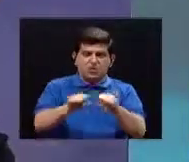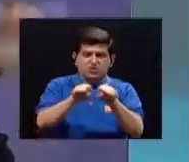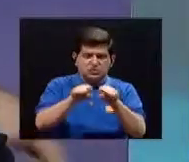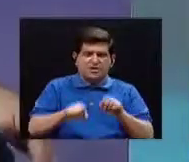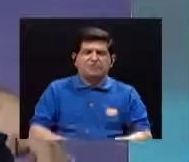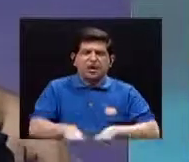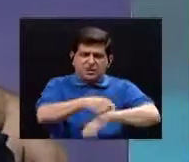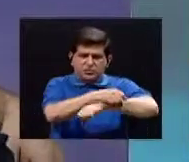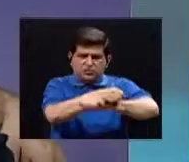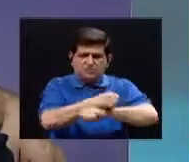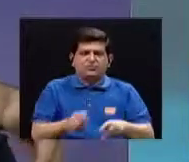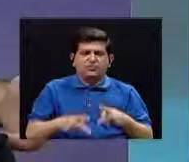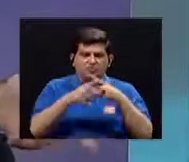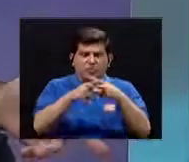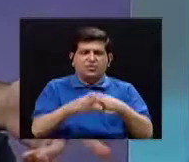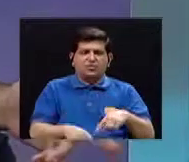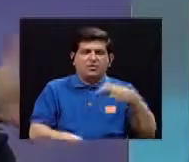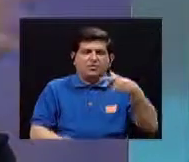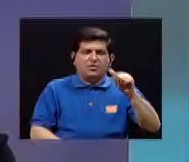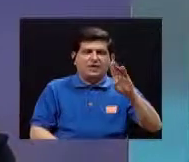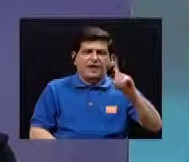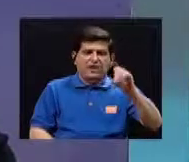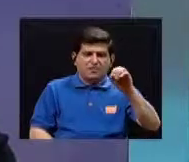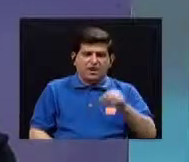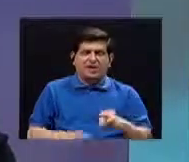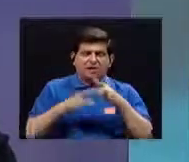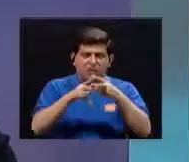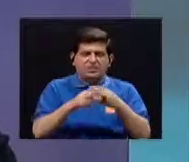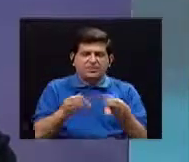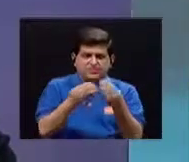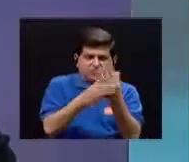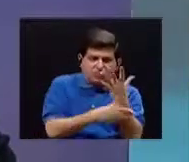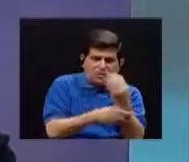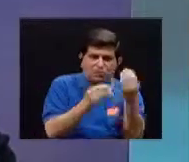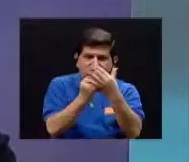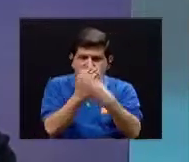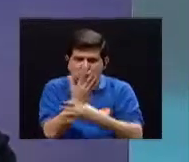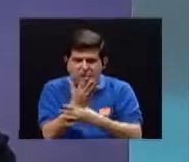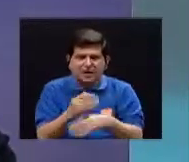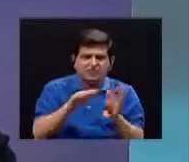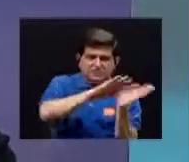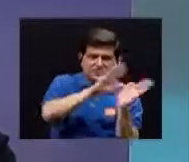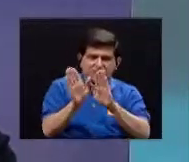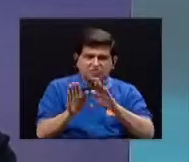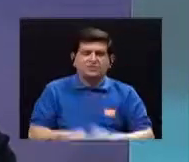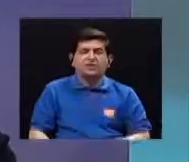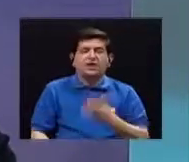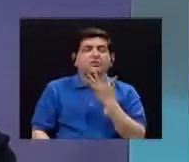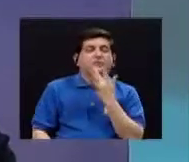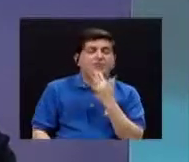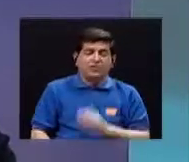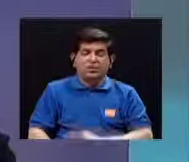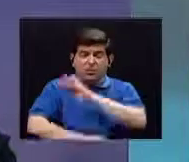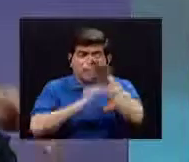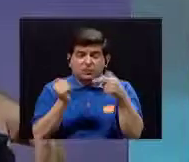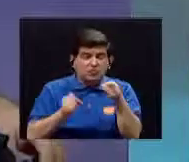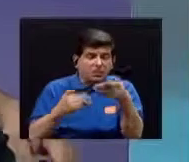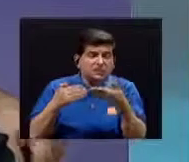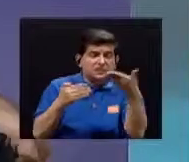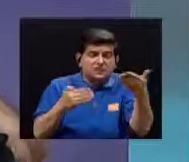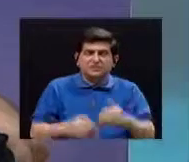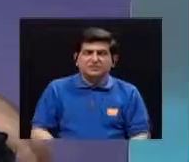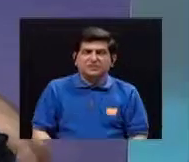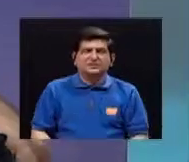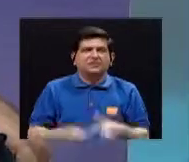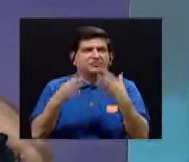cosas y gabe lo conseguimos los guantes que él utilizaba el color todo ese tipo de cosas fue como